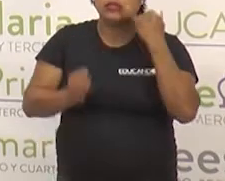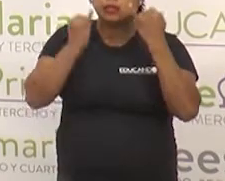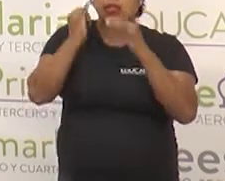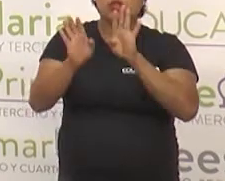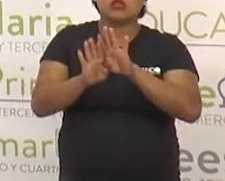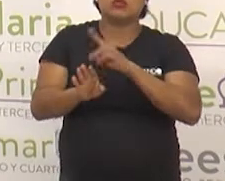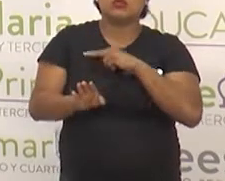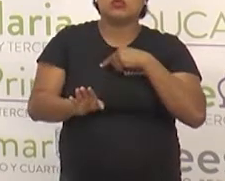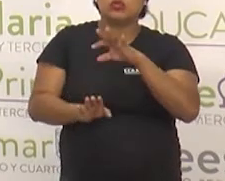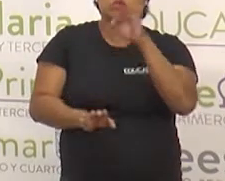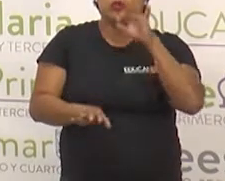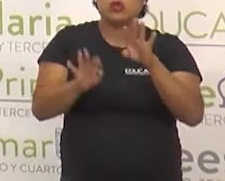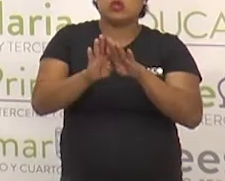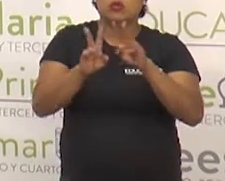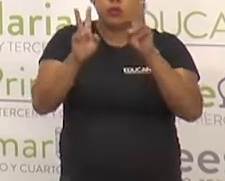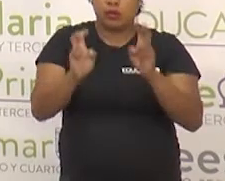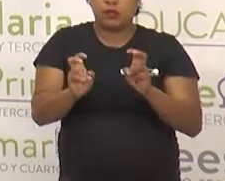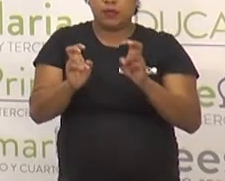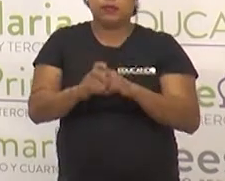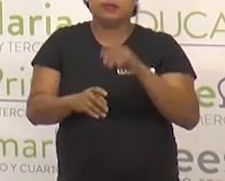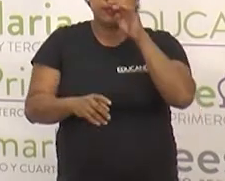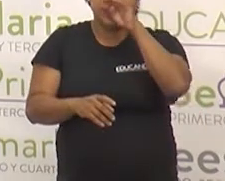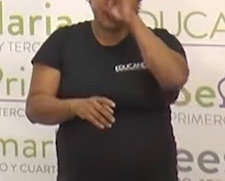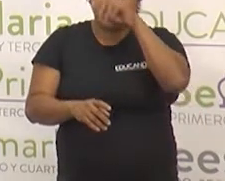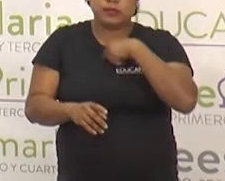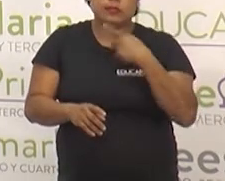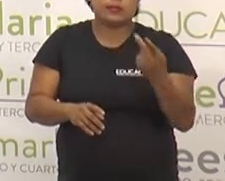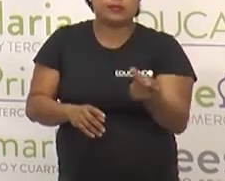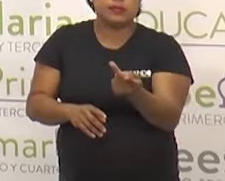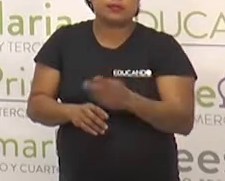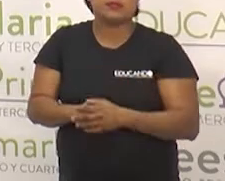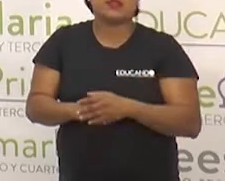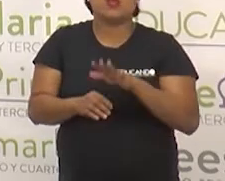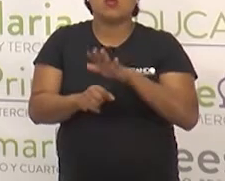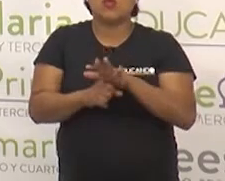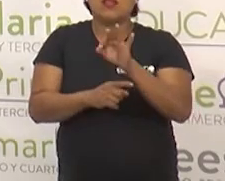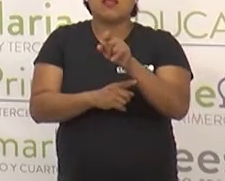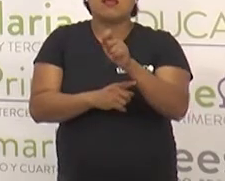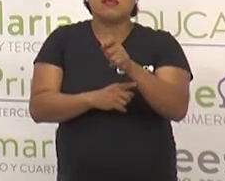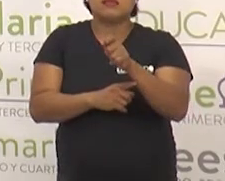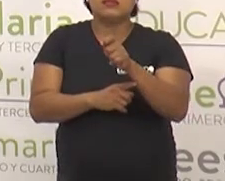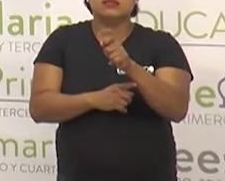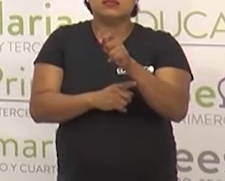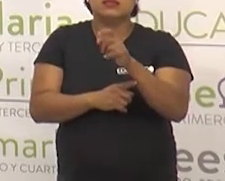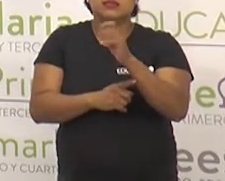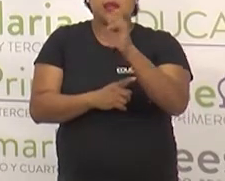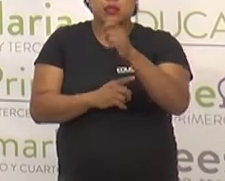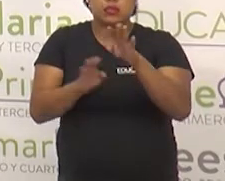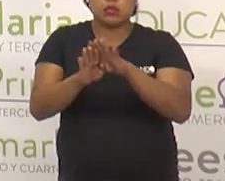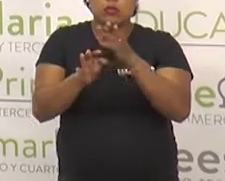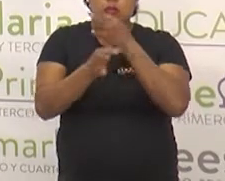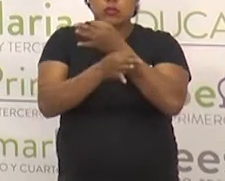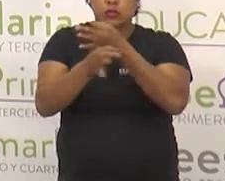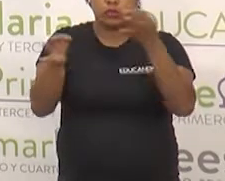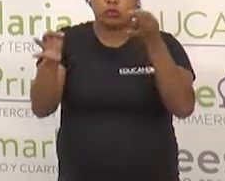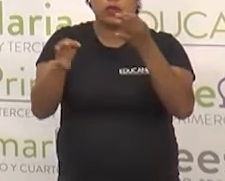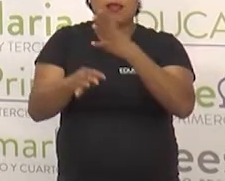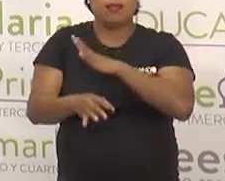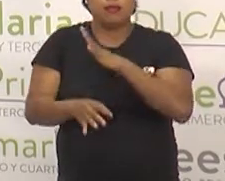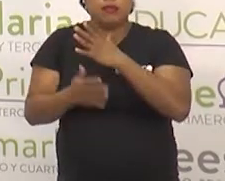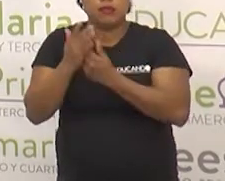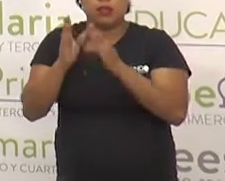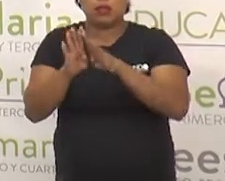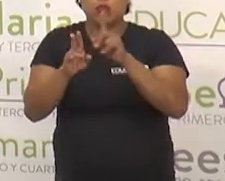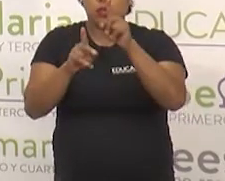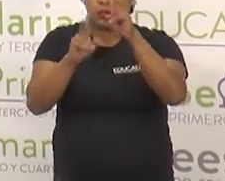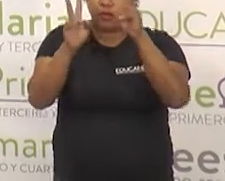ideas que escogimos para exponer el tema. Te pregunto, ¿cuál sería el tema de exposición? Hace